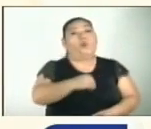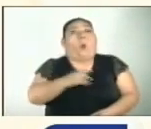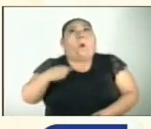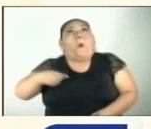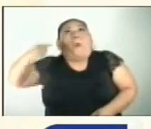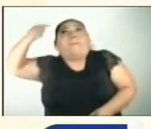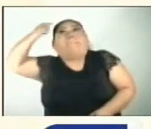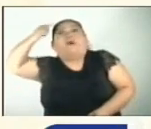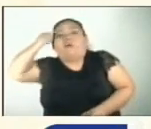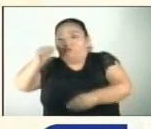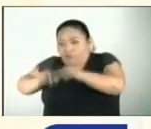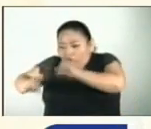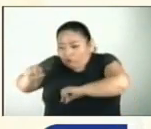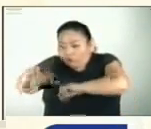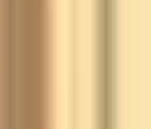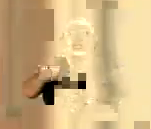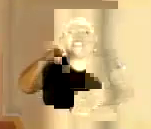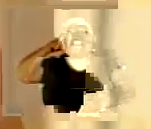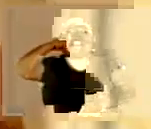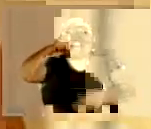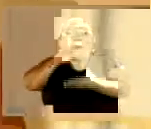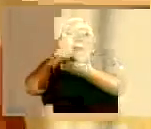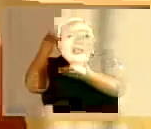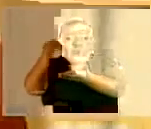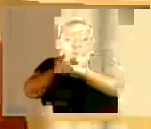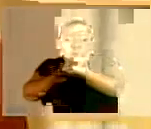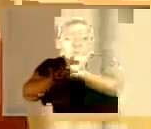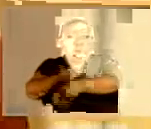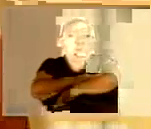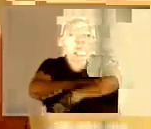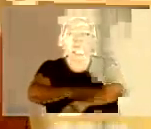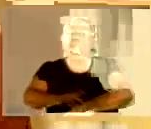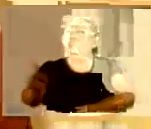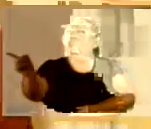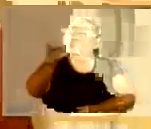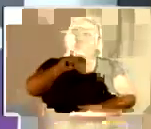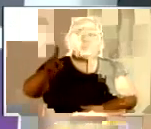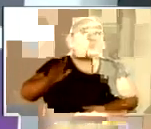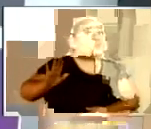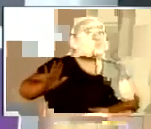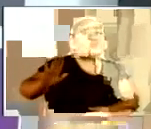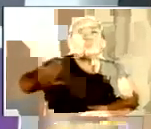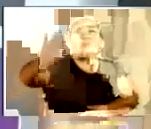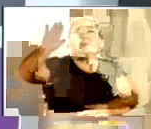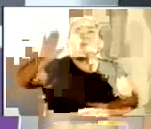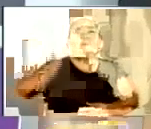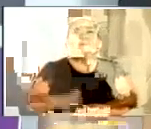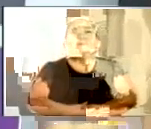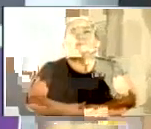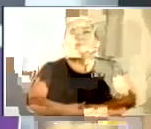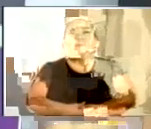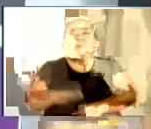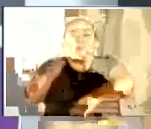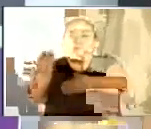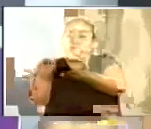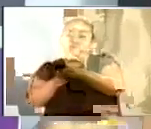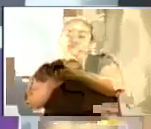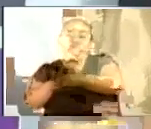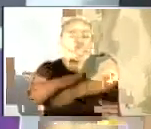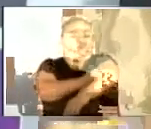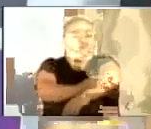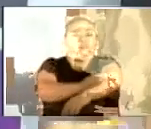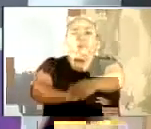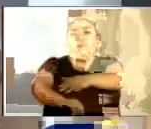remedios caseros como aplicar pasta dental a las lesiones. Nunca aplicar ungüentos o